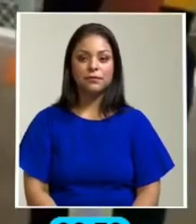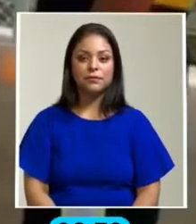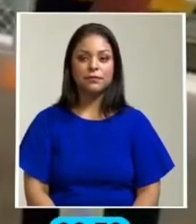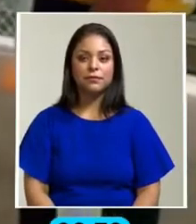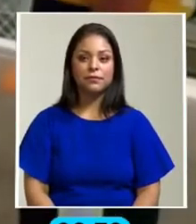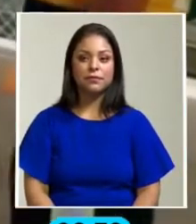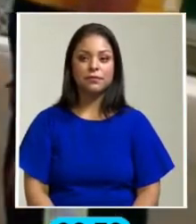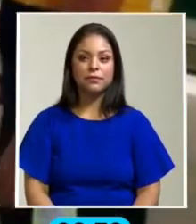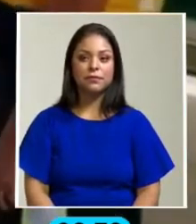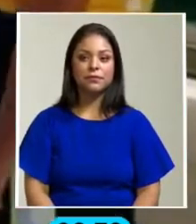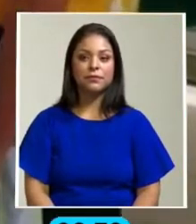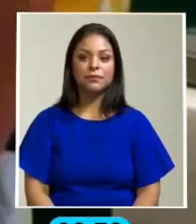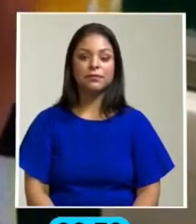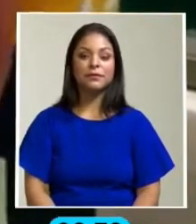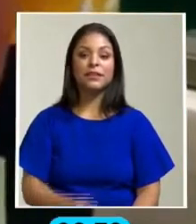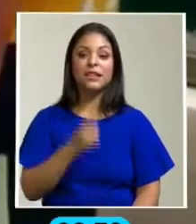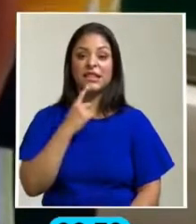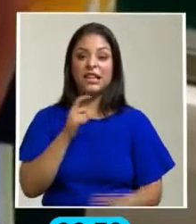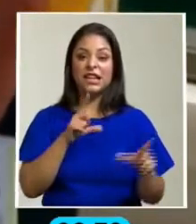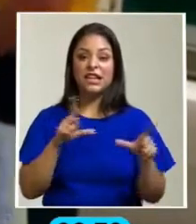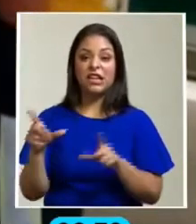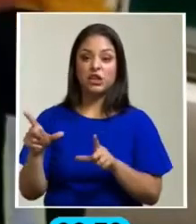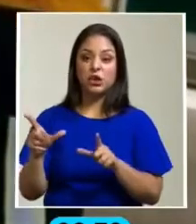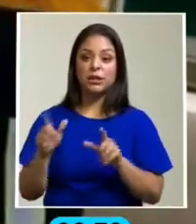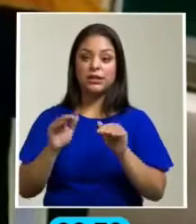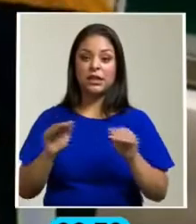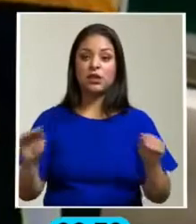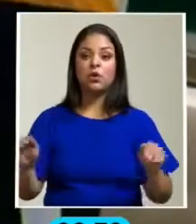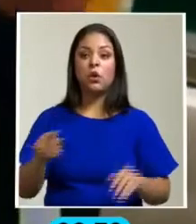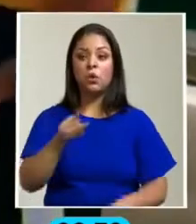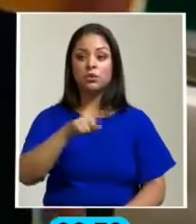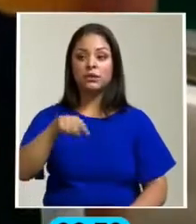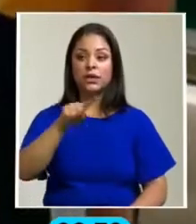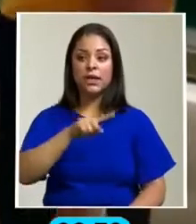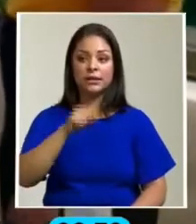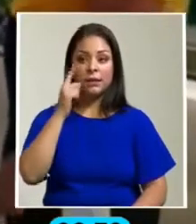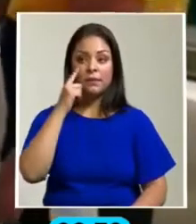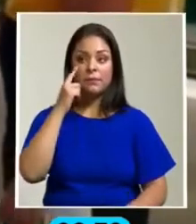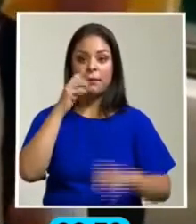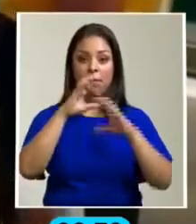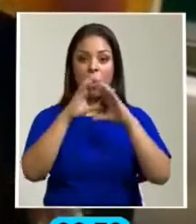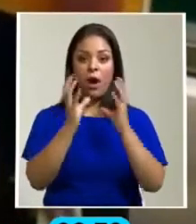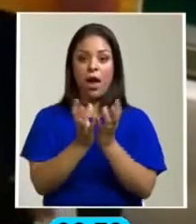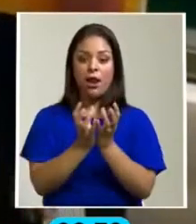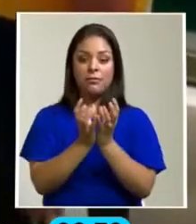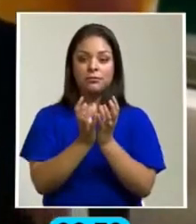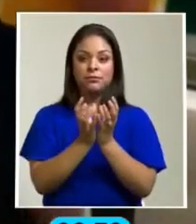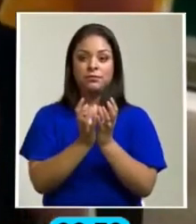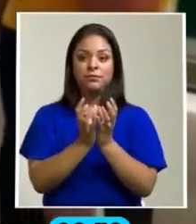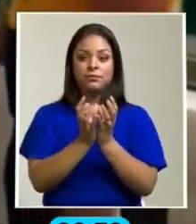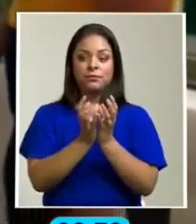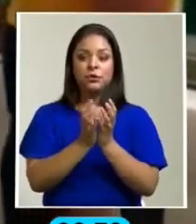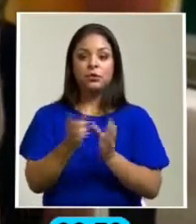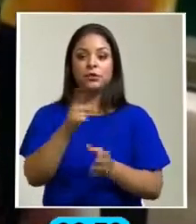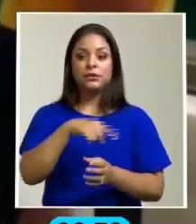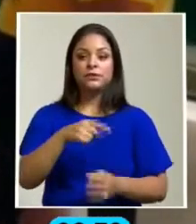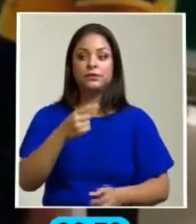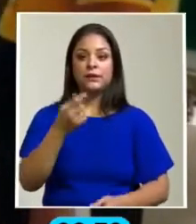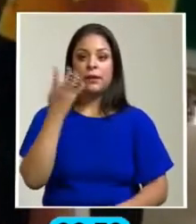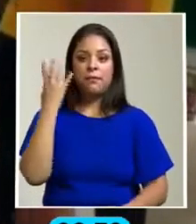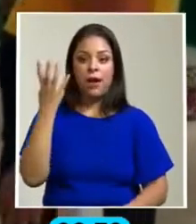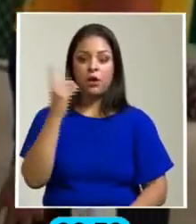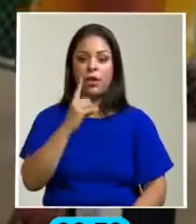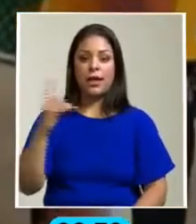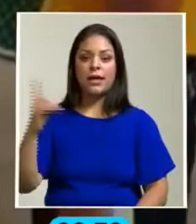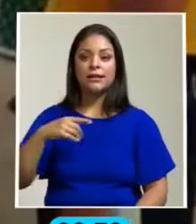Ok, chicos, ustedes con la bolita que tenemos en la mano. Vamos a lanzar con la bolita en la mano derecha, con la mano